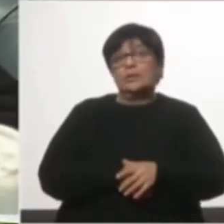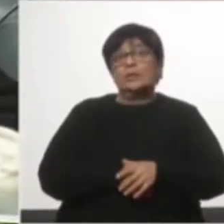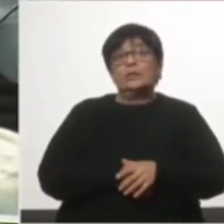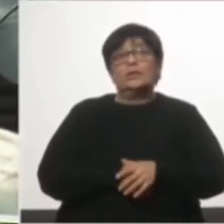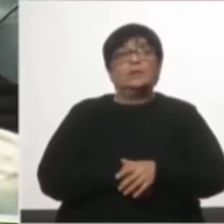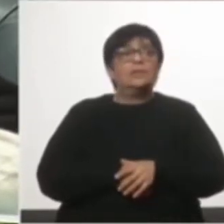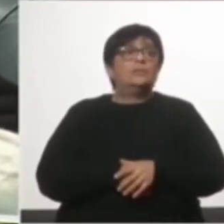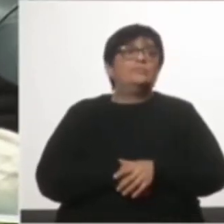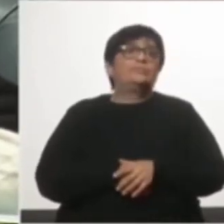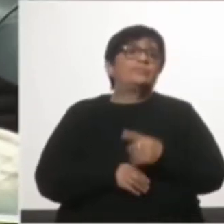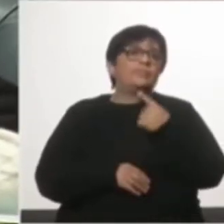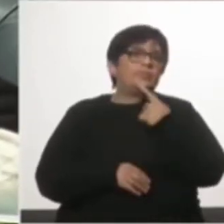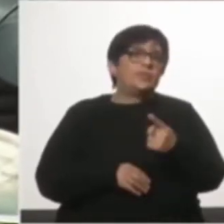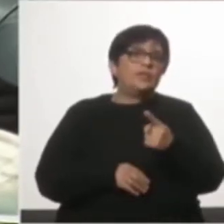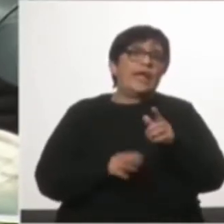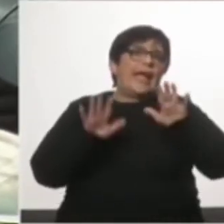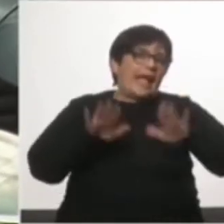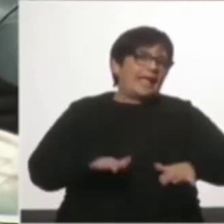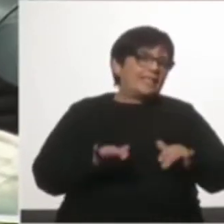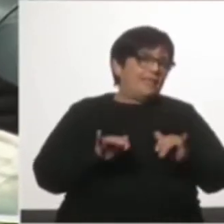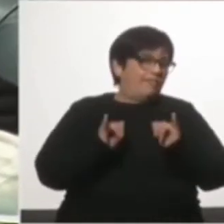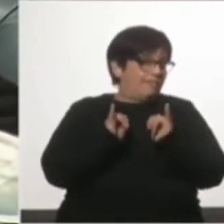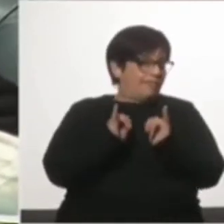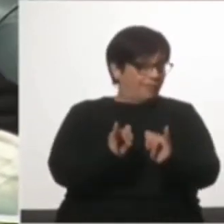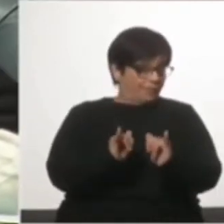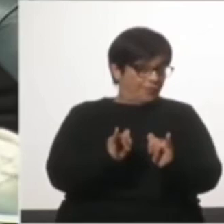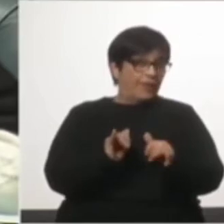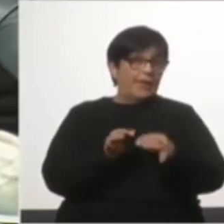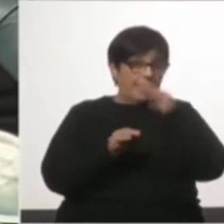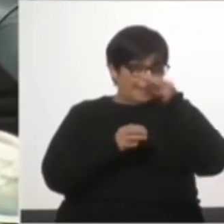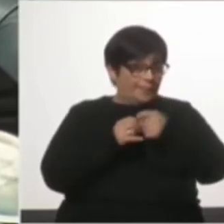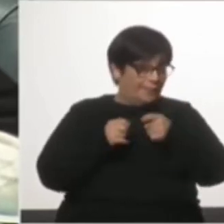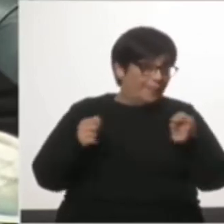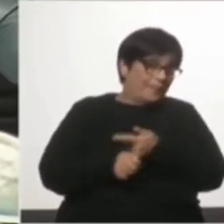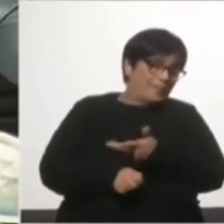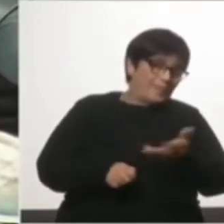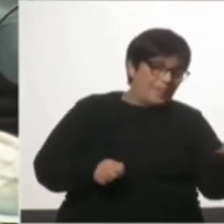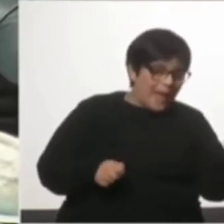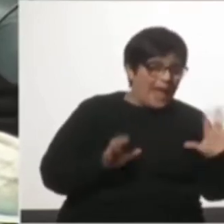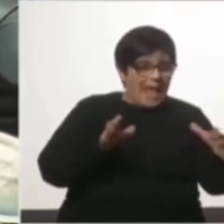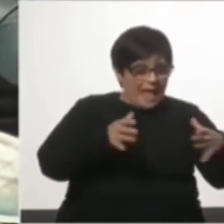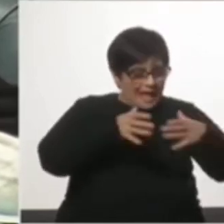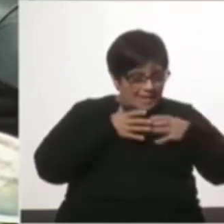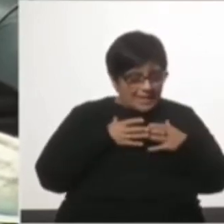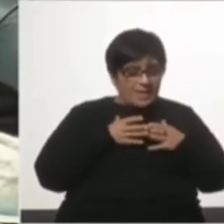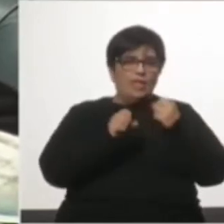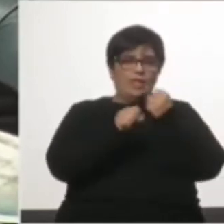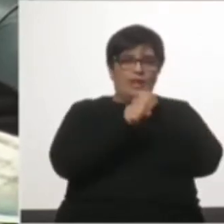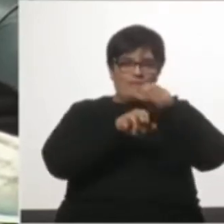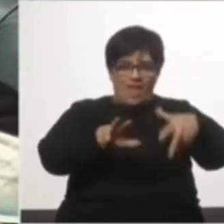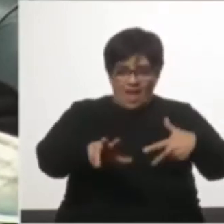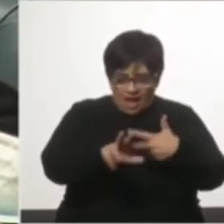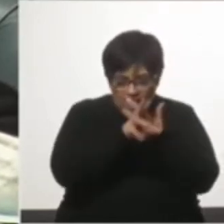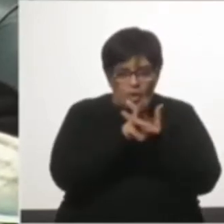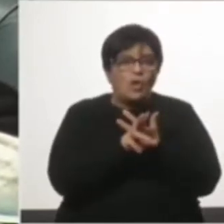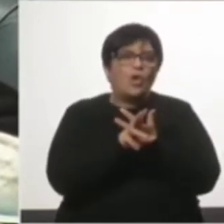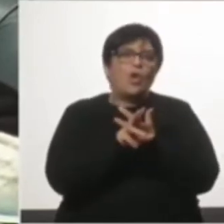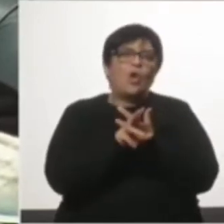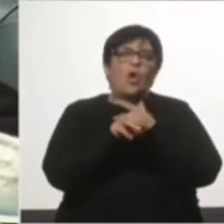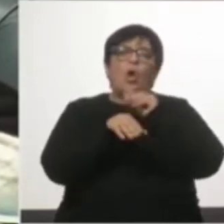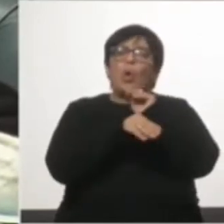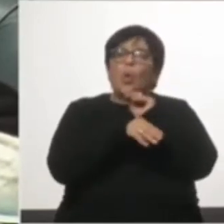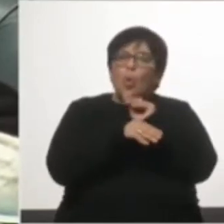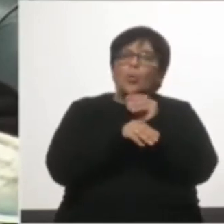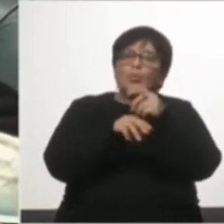las campañas de quédese en casa, el incremento de los testeos, las cuarentenas, el teletrabajo, las clases a distancia,